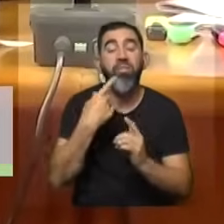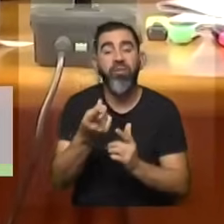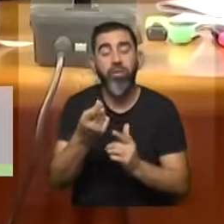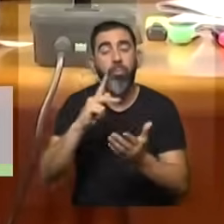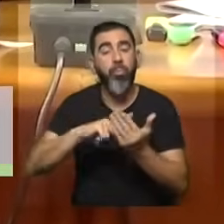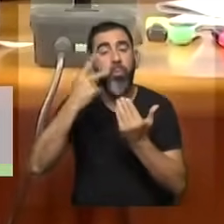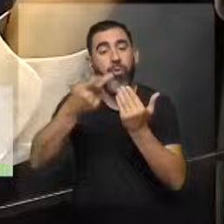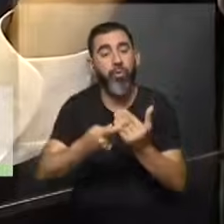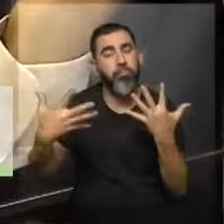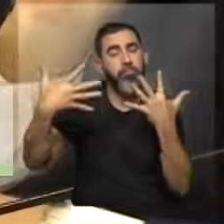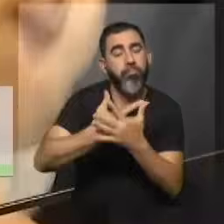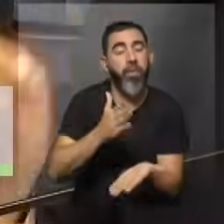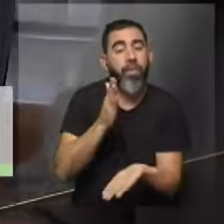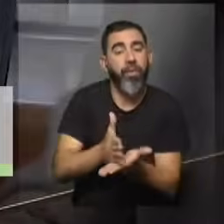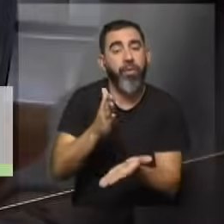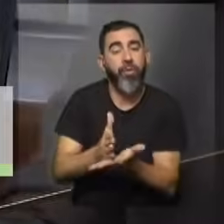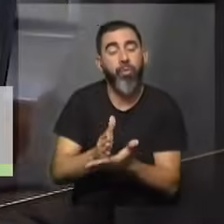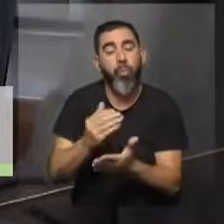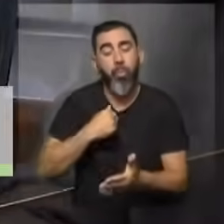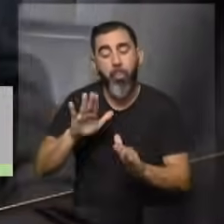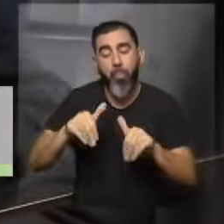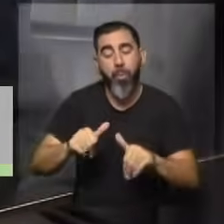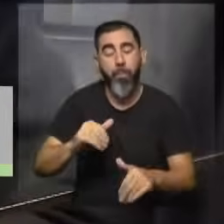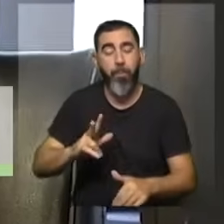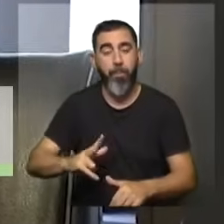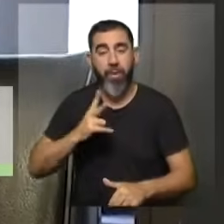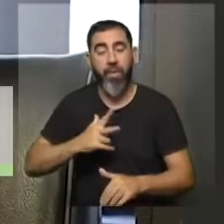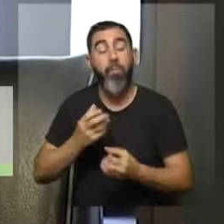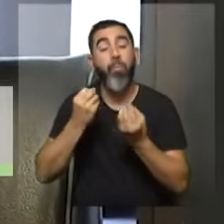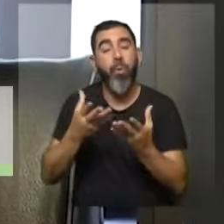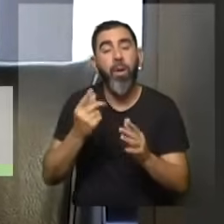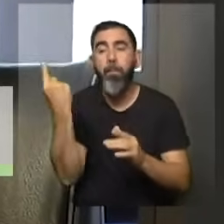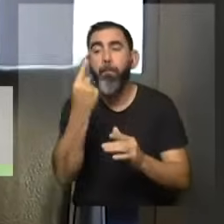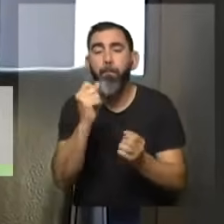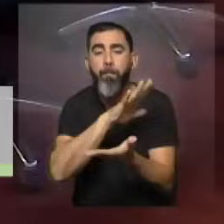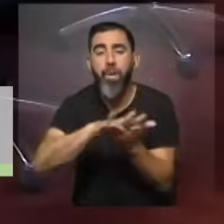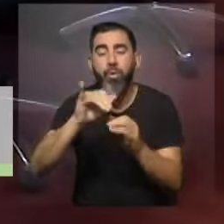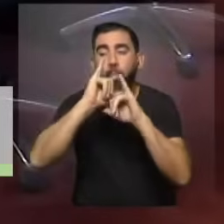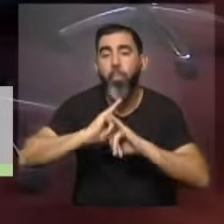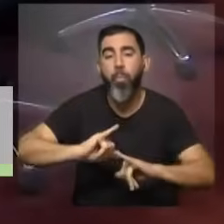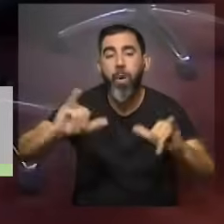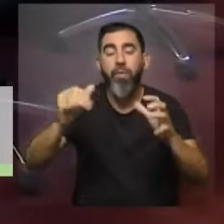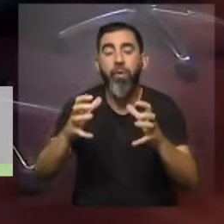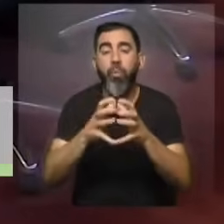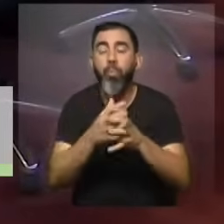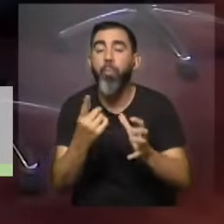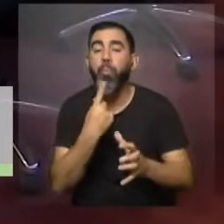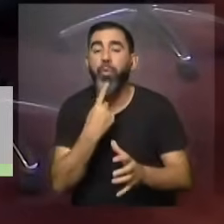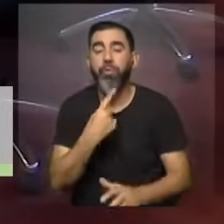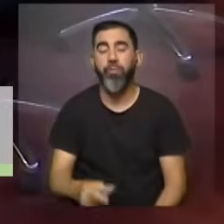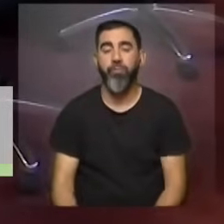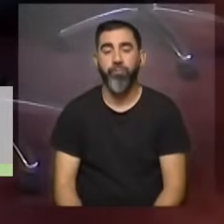proyecto afecta el derecho a la propiedad privada al establecer minutos gratis de propaganda para los partidos